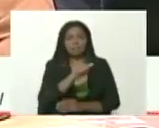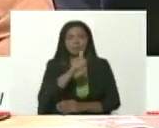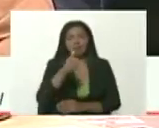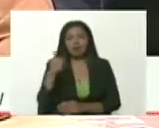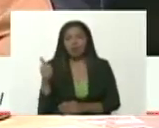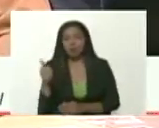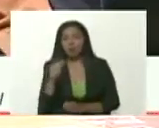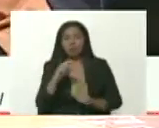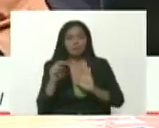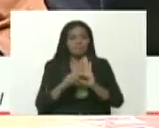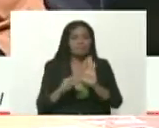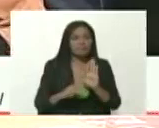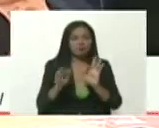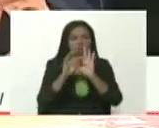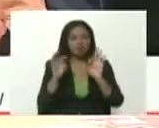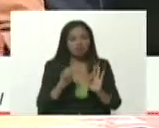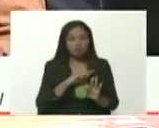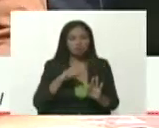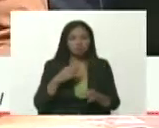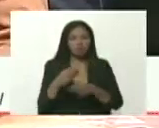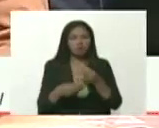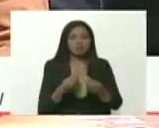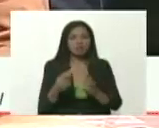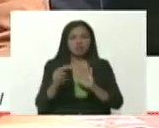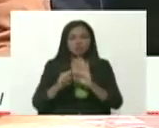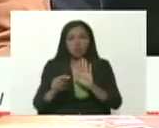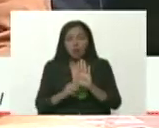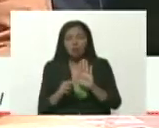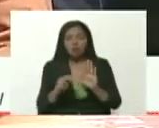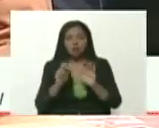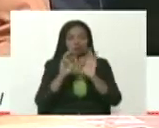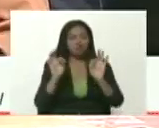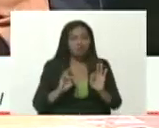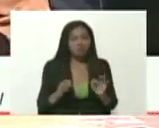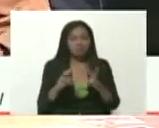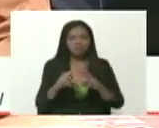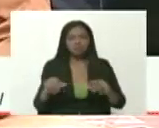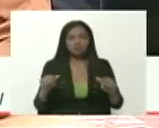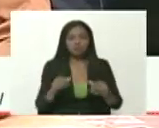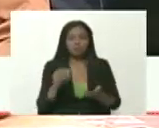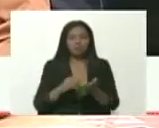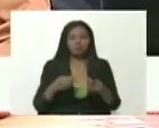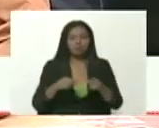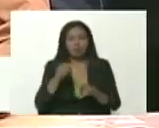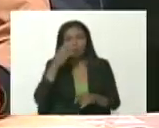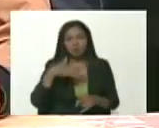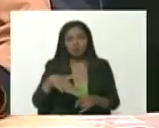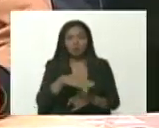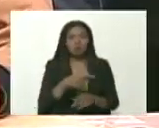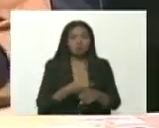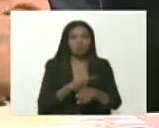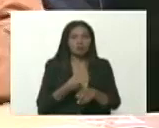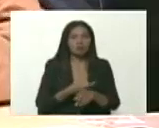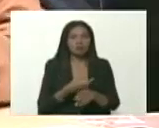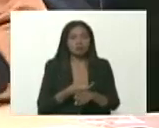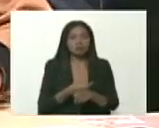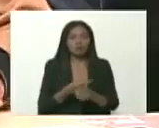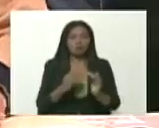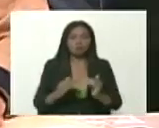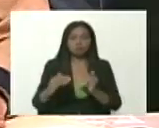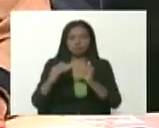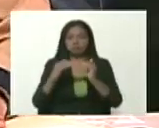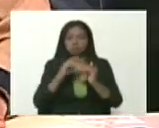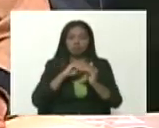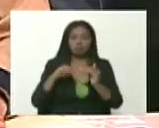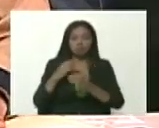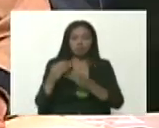realmente el instrumento que nos permite caracterizar el territorio y poner al pueblo en gobernanza plena y luego usted,